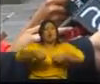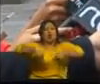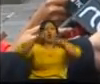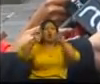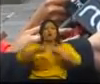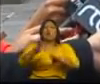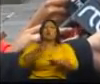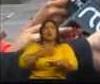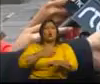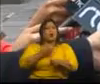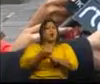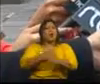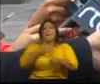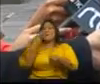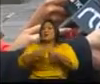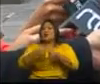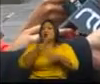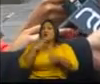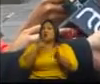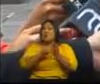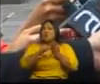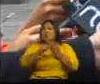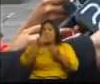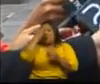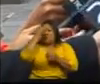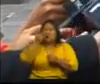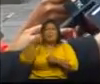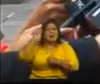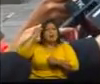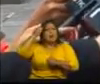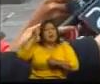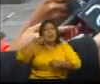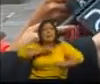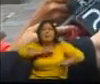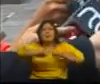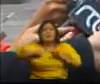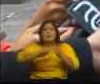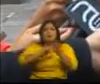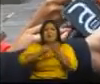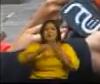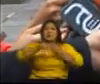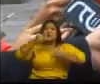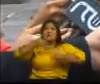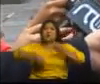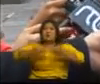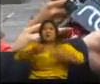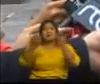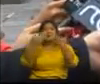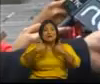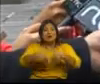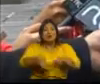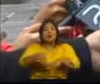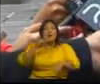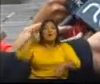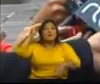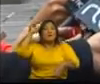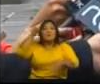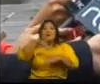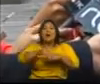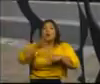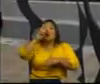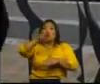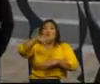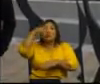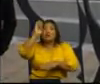que yo no participé como ministra, porque ustedes deben recordar que mi gestión de ministra de Justicia terminó en mayo del